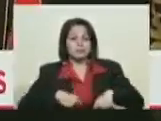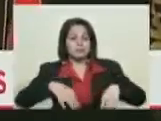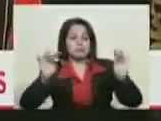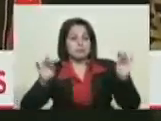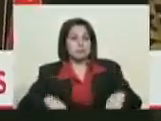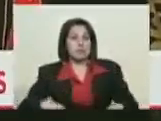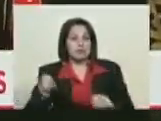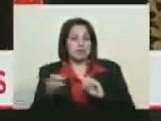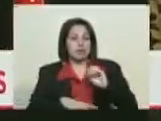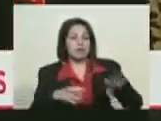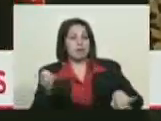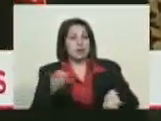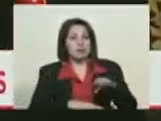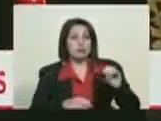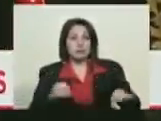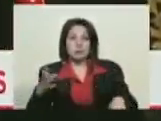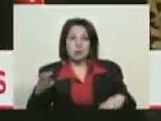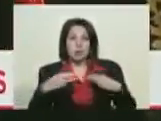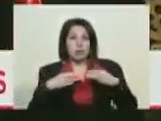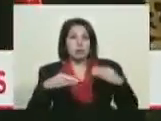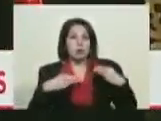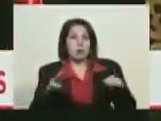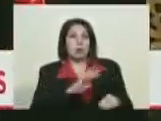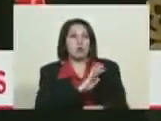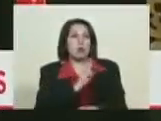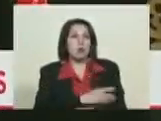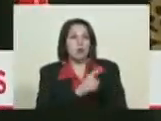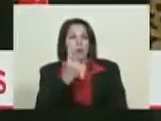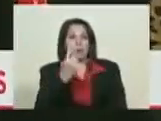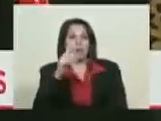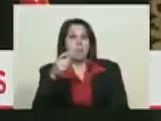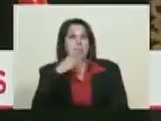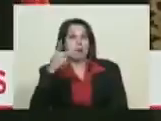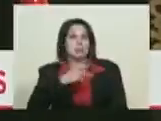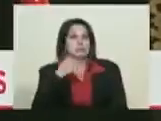la basura, del poder popular, un solo plan.